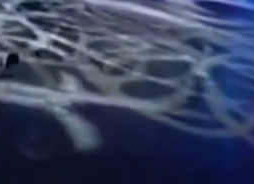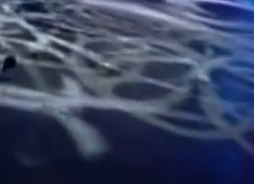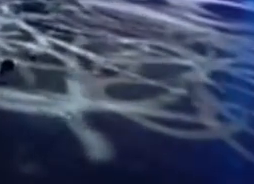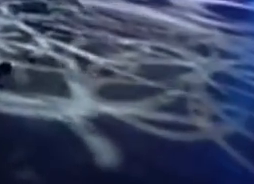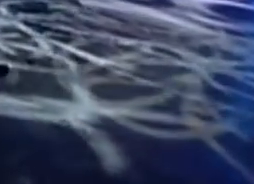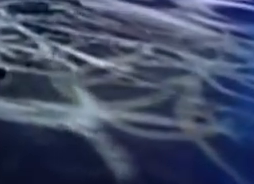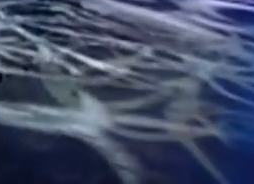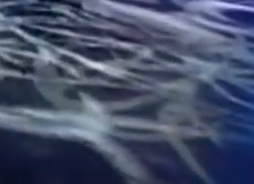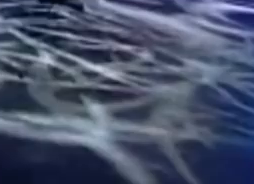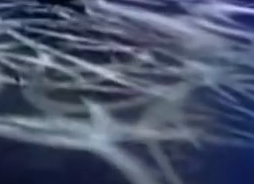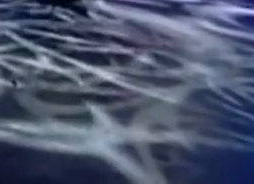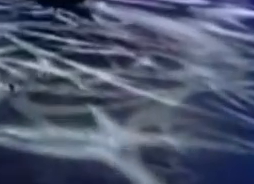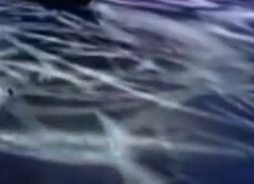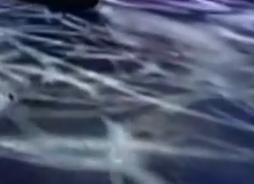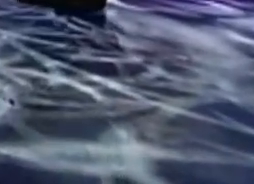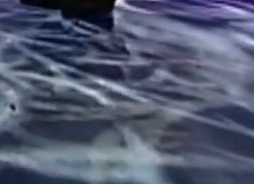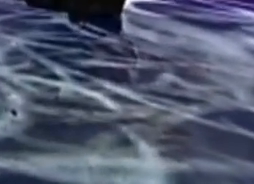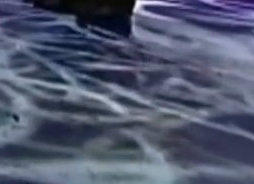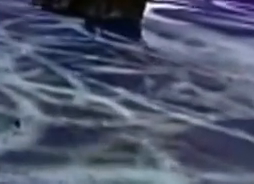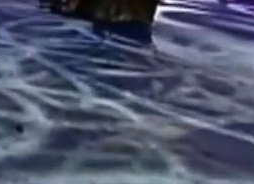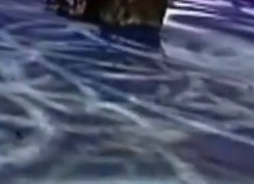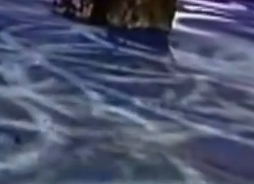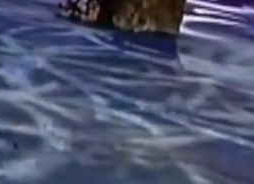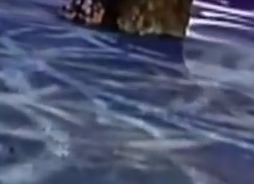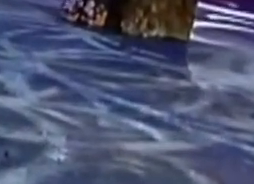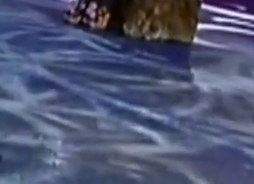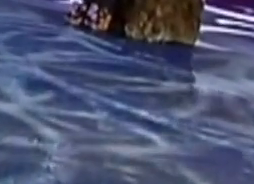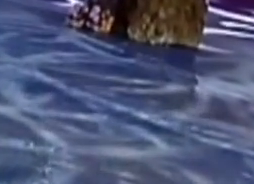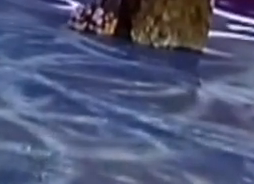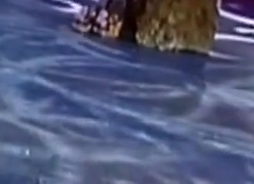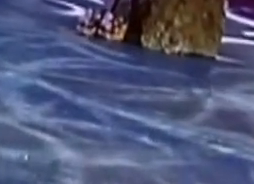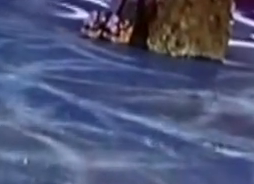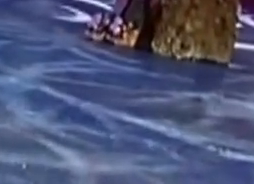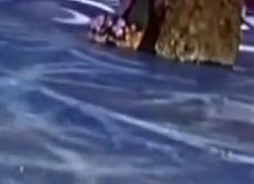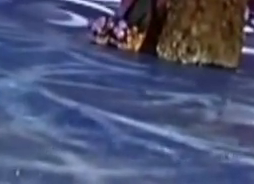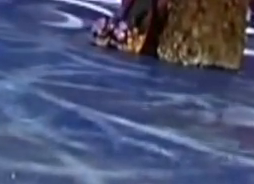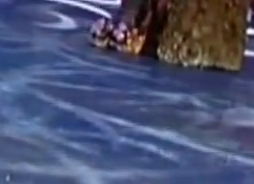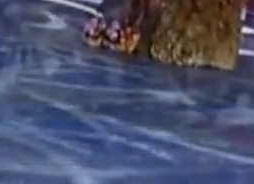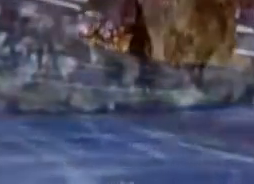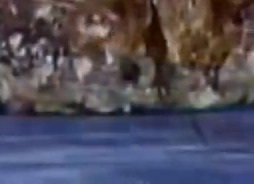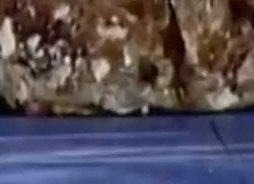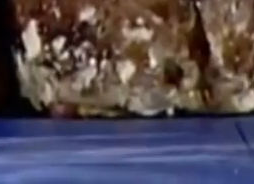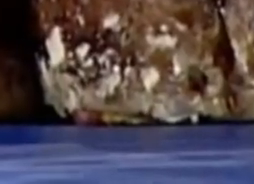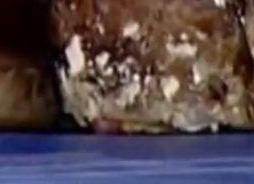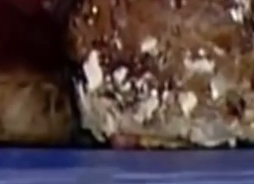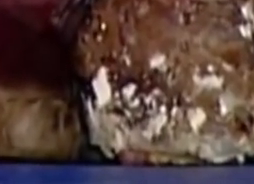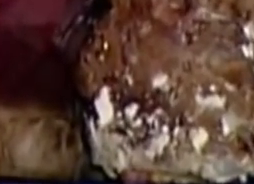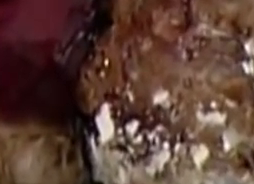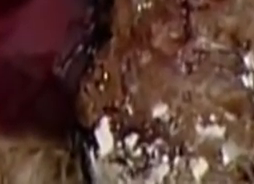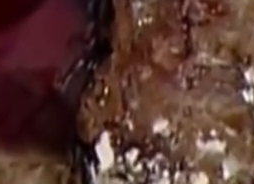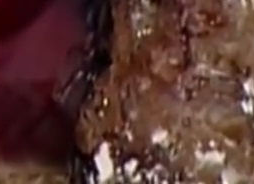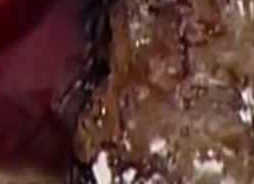Llegado el fin del invierno, tras la noche más oscura, con los primeros rayos del sol cayendo entre las raíces del mundo, comienza a despertar